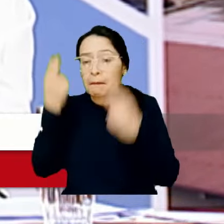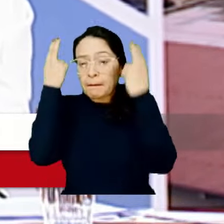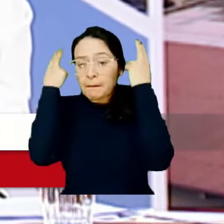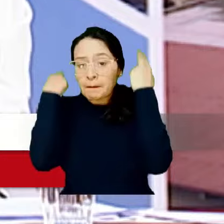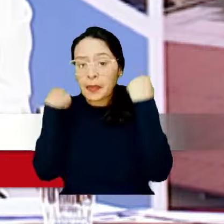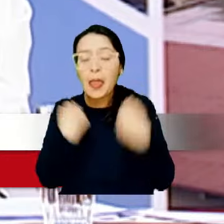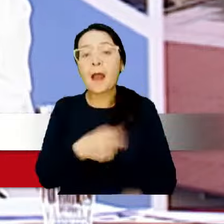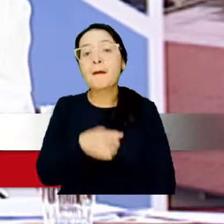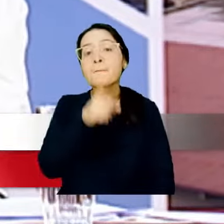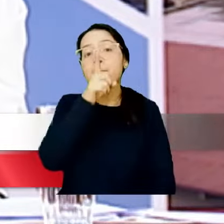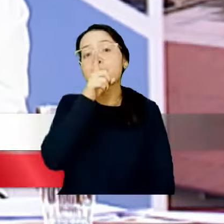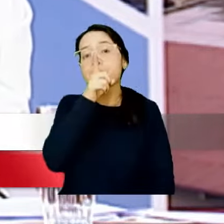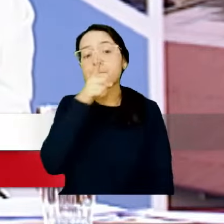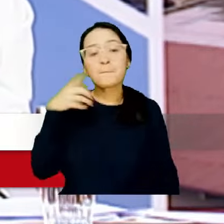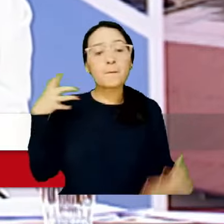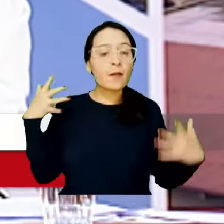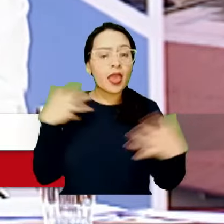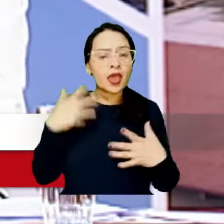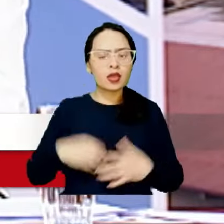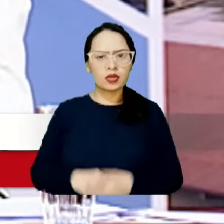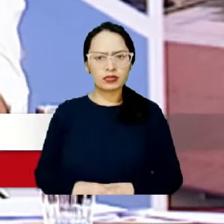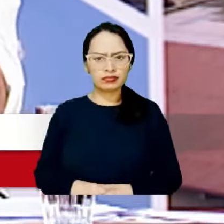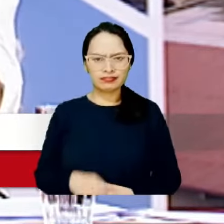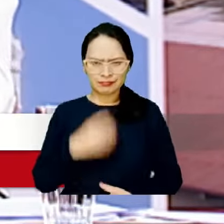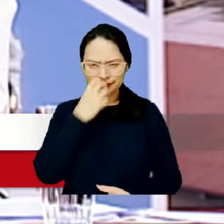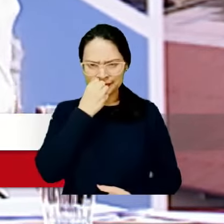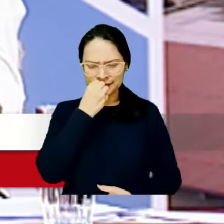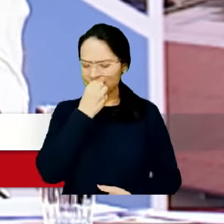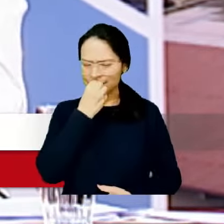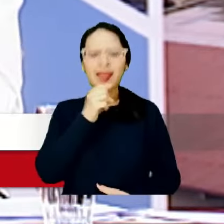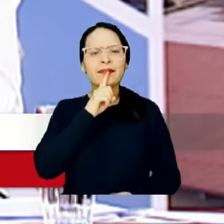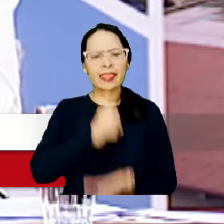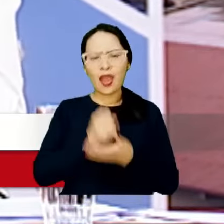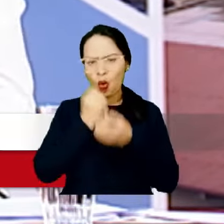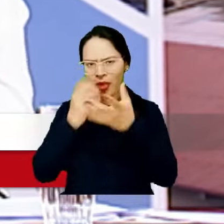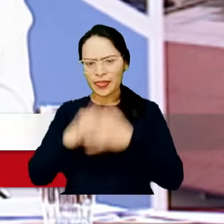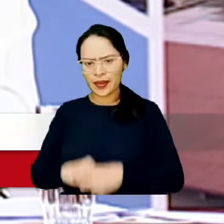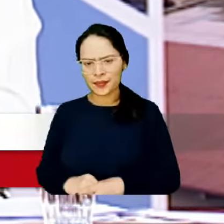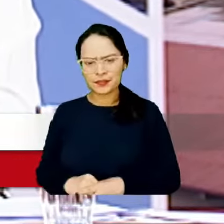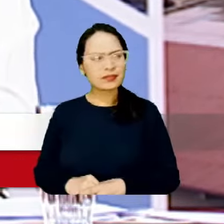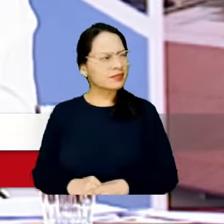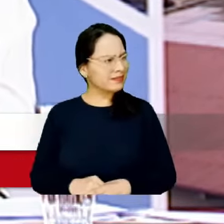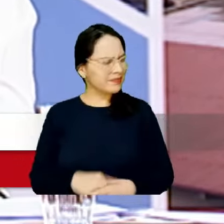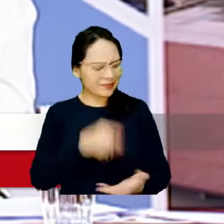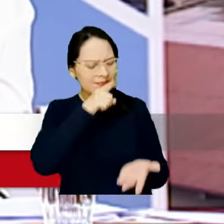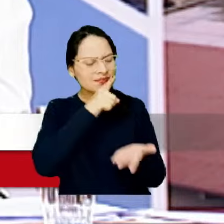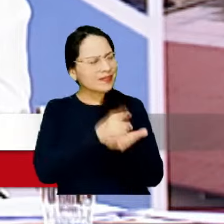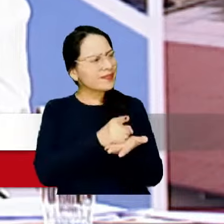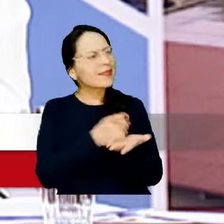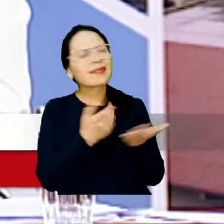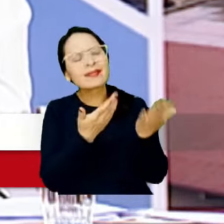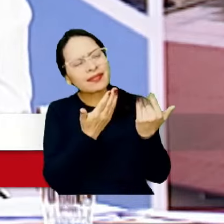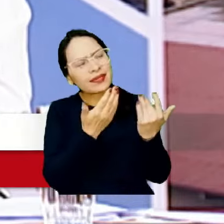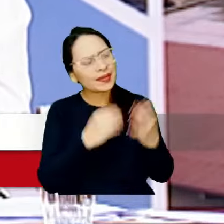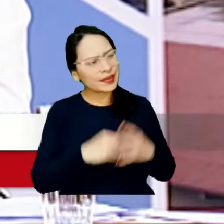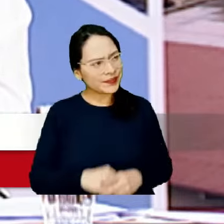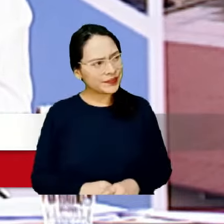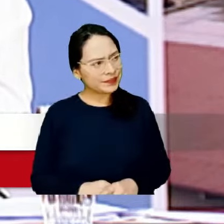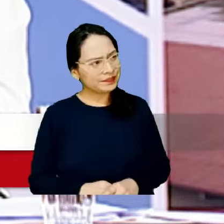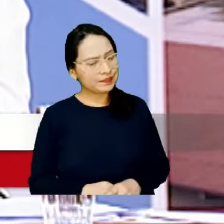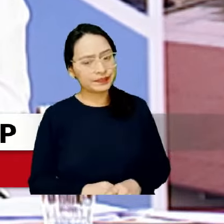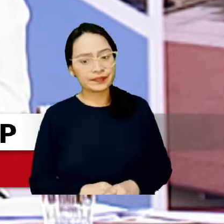verdad, que creo que es lo que se necesita. ¿Cuál es esa verdad, Adrián? Bueno, pues ya es un modus operandi, Cari, y amigos, que cada vez que el alcalde